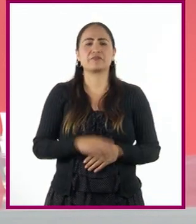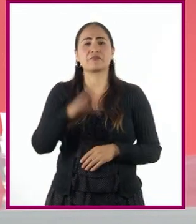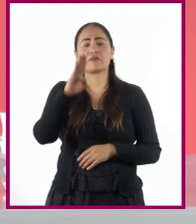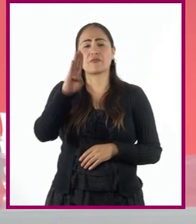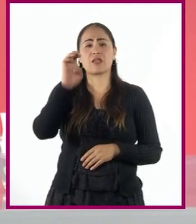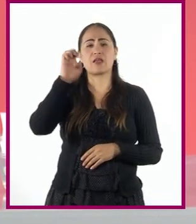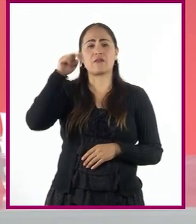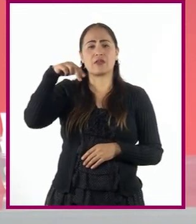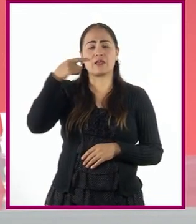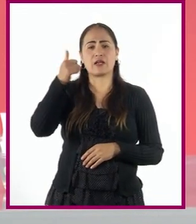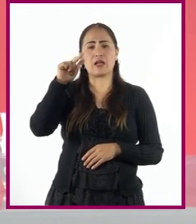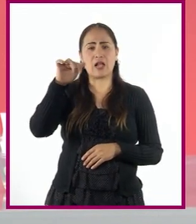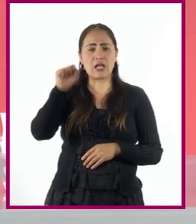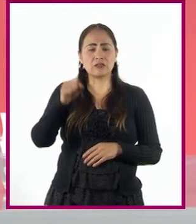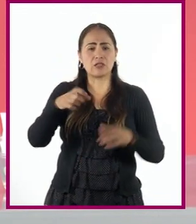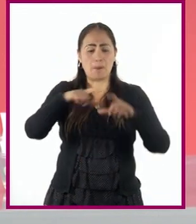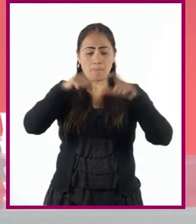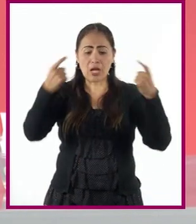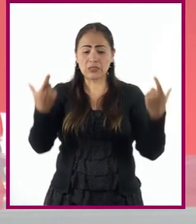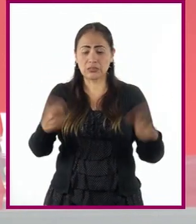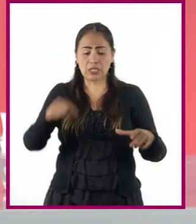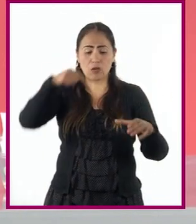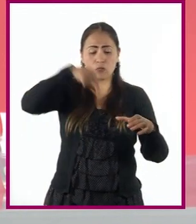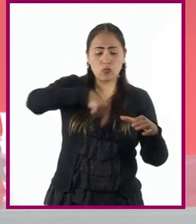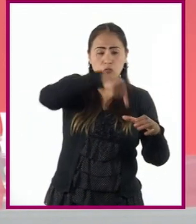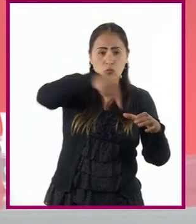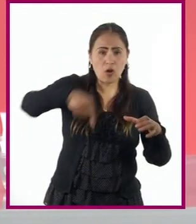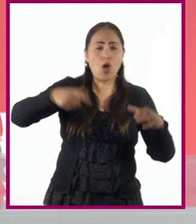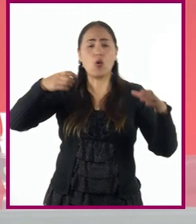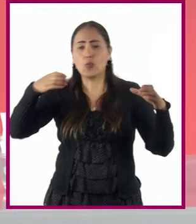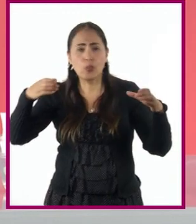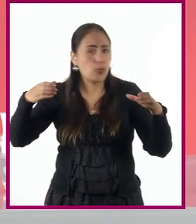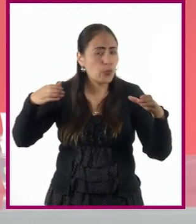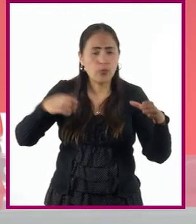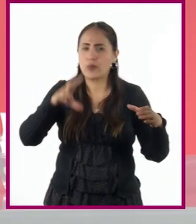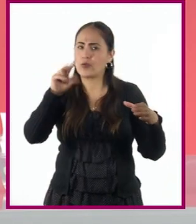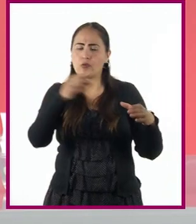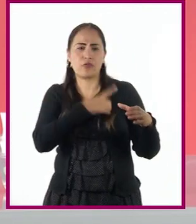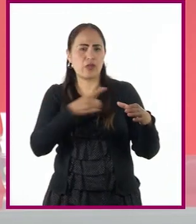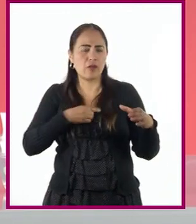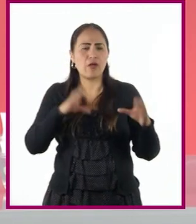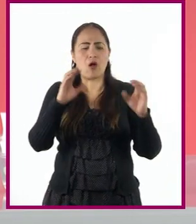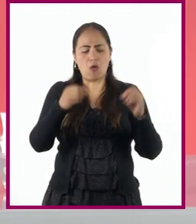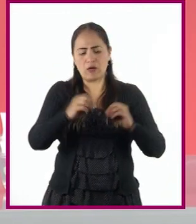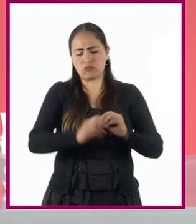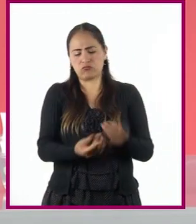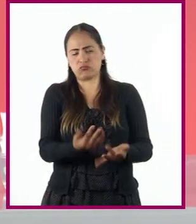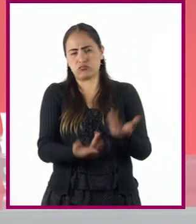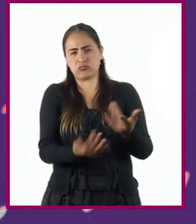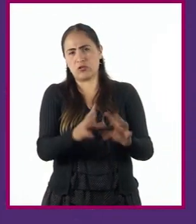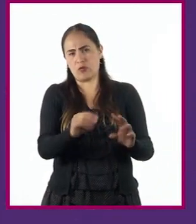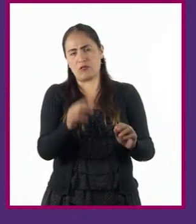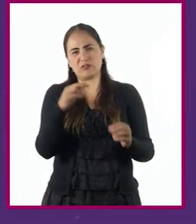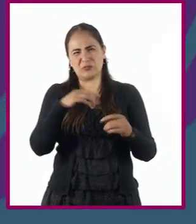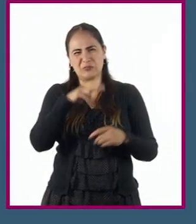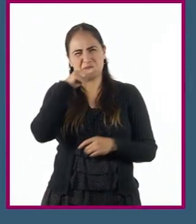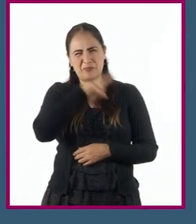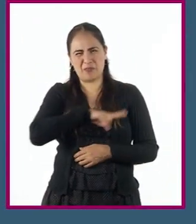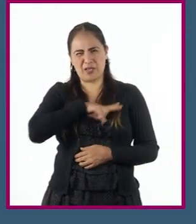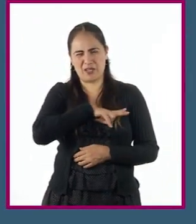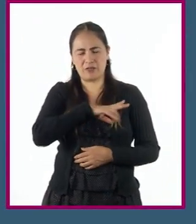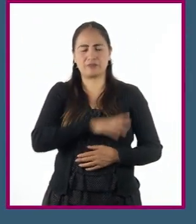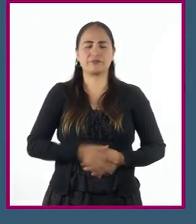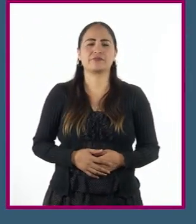no deben usarse en pasteles como velas, ni de otra manera donde se puedan consumir las cenizas, ya que estas son tóxicas. De